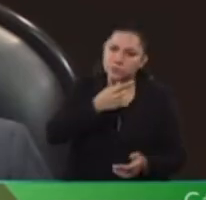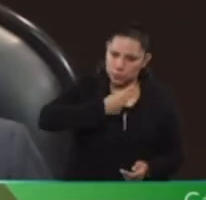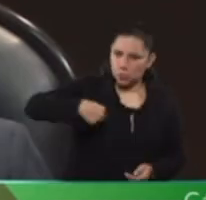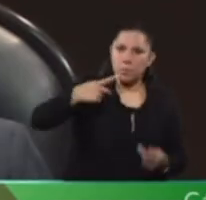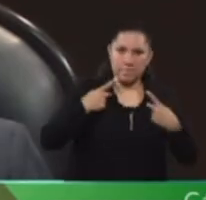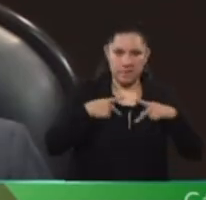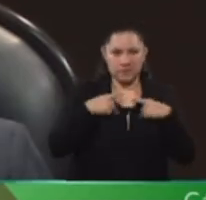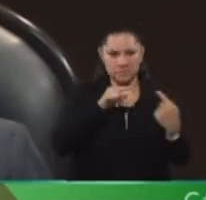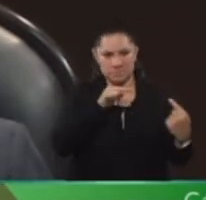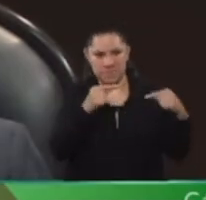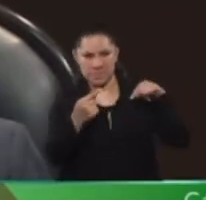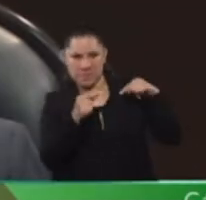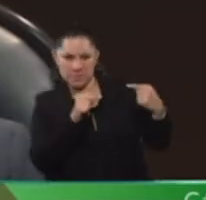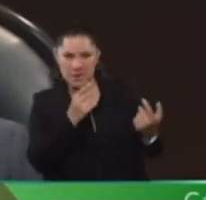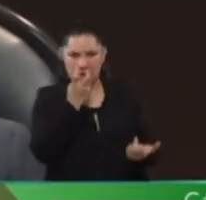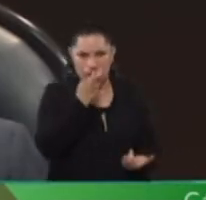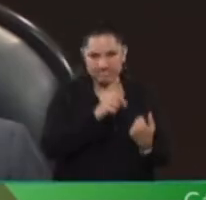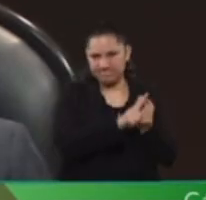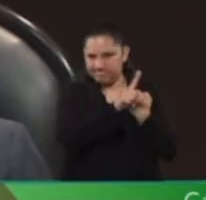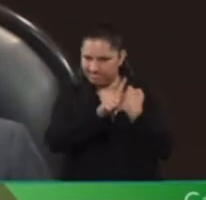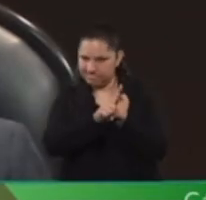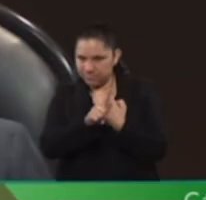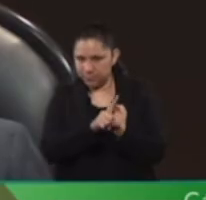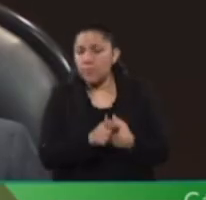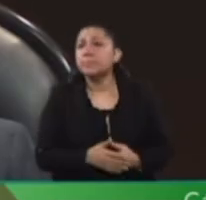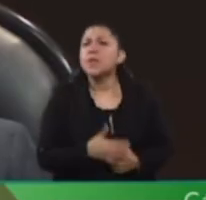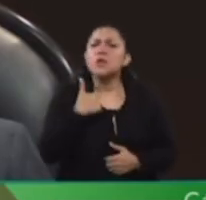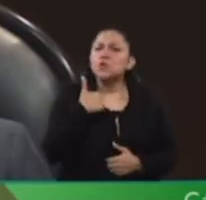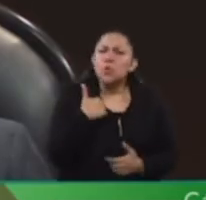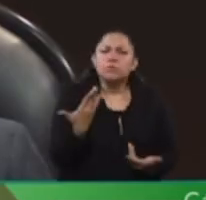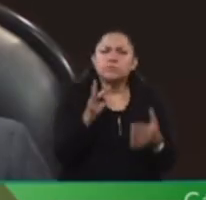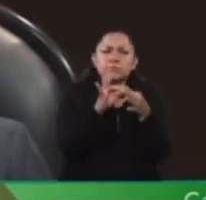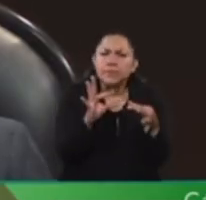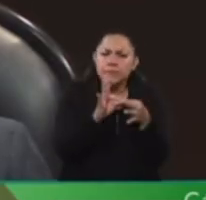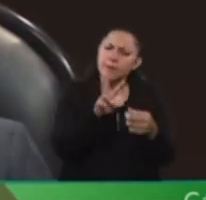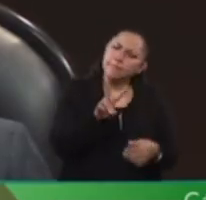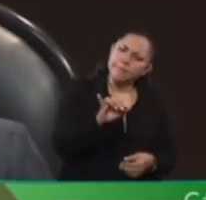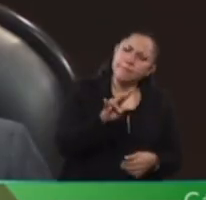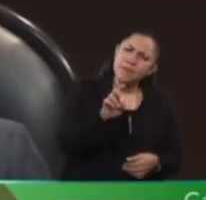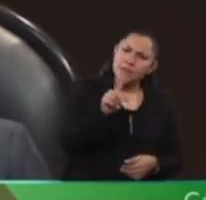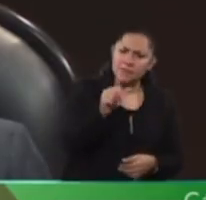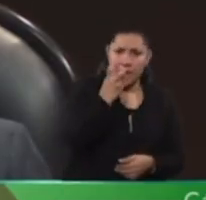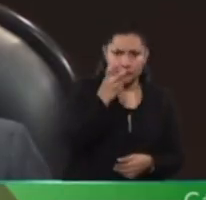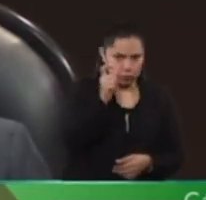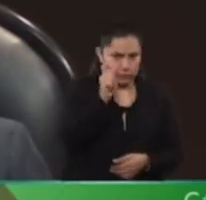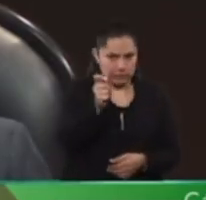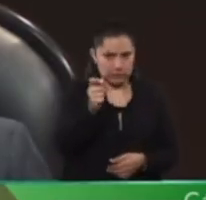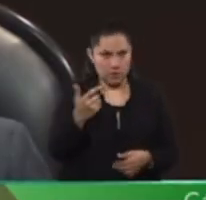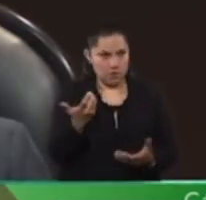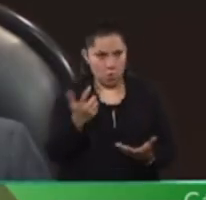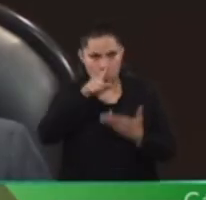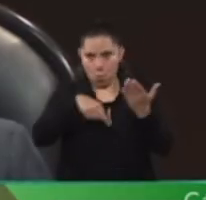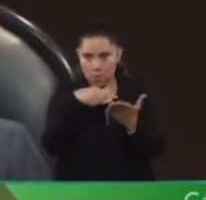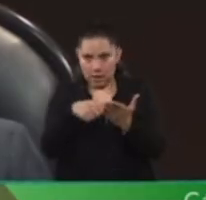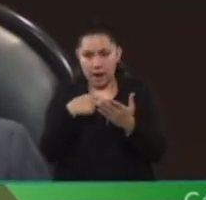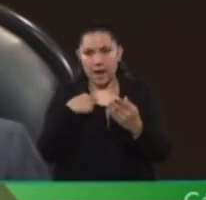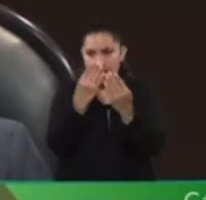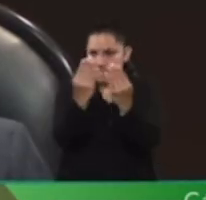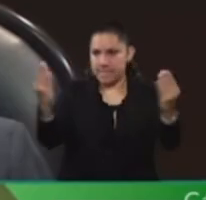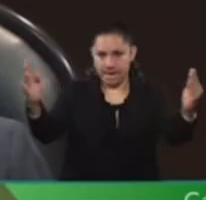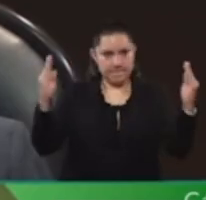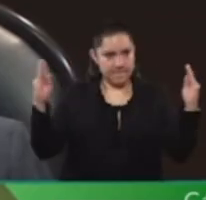Al hablar de vivienda, no solamente me refiero a las cuatro paredes entre las cuales vivimos, nos despertamos, nos dormimos, sino a lo